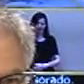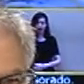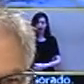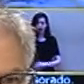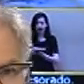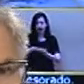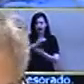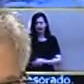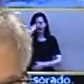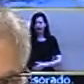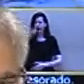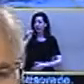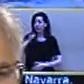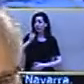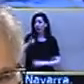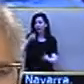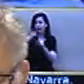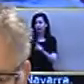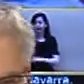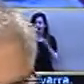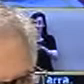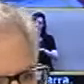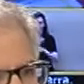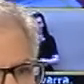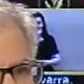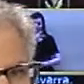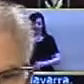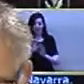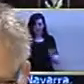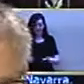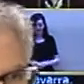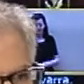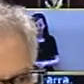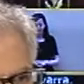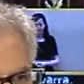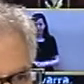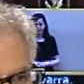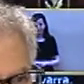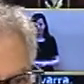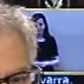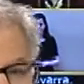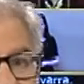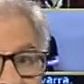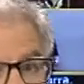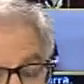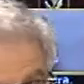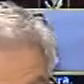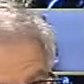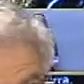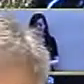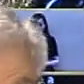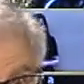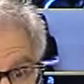del partido socialista digamos que el discurso o